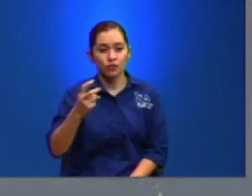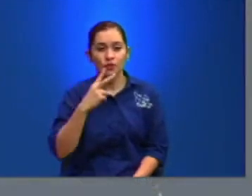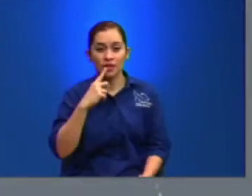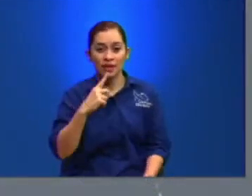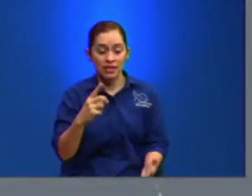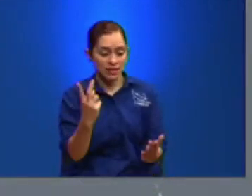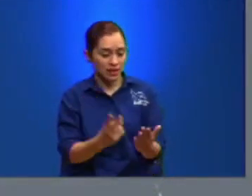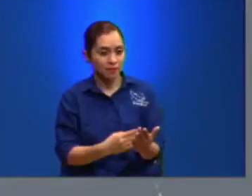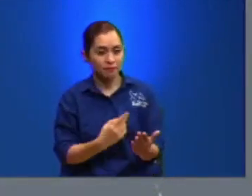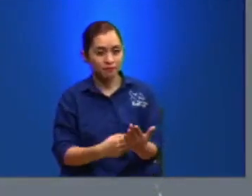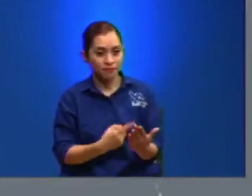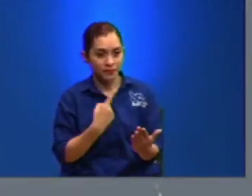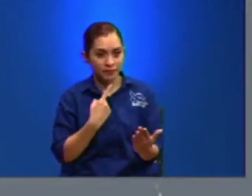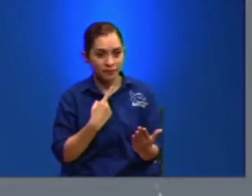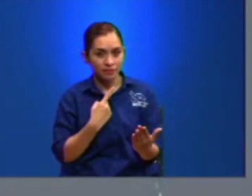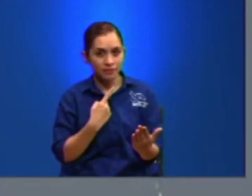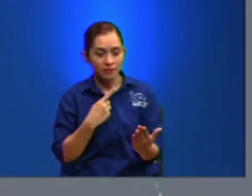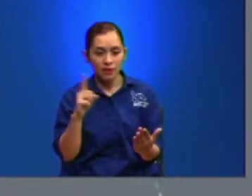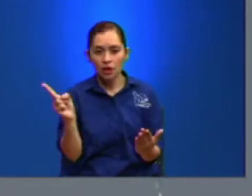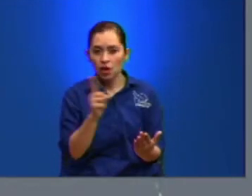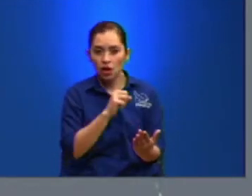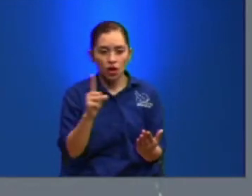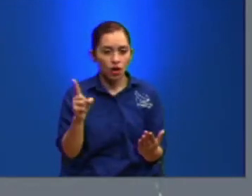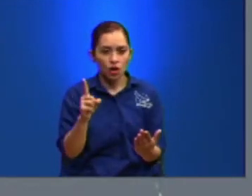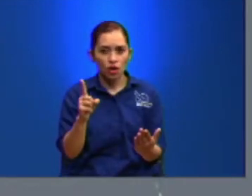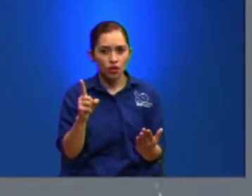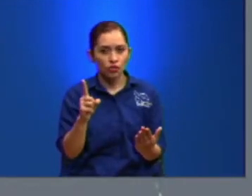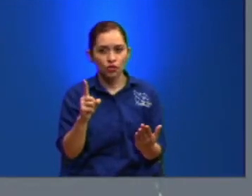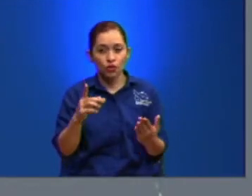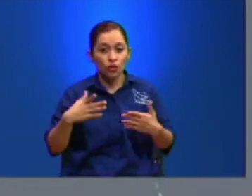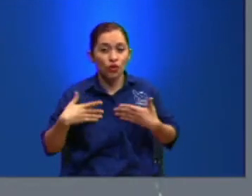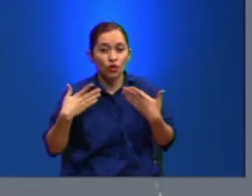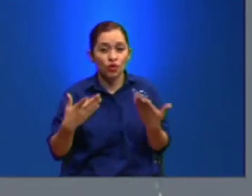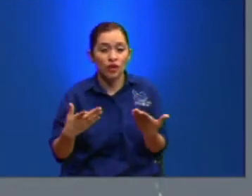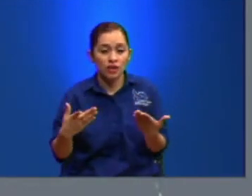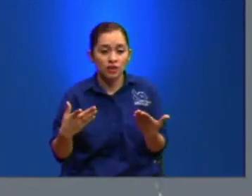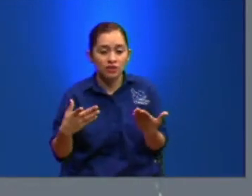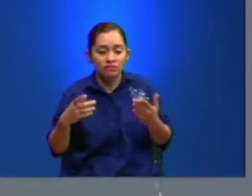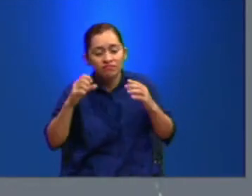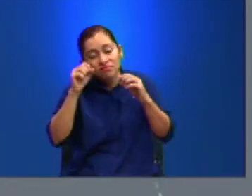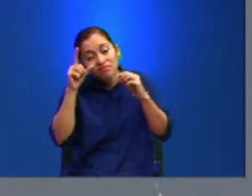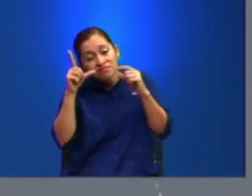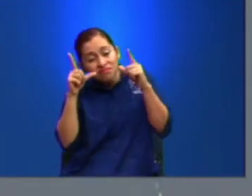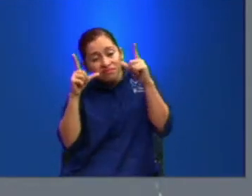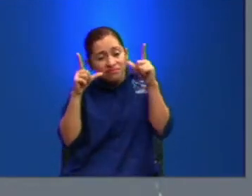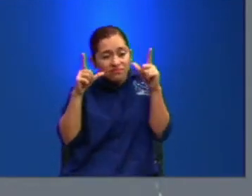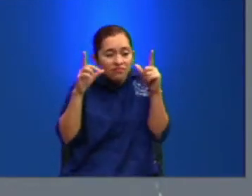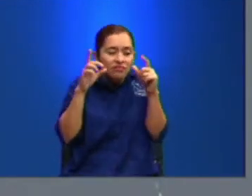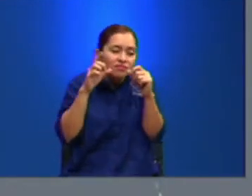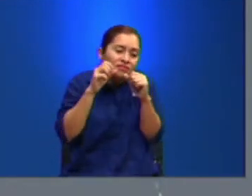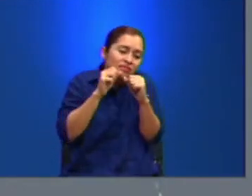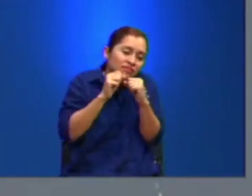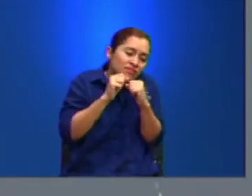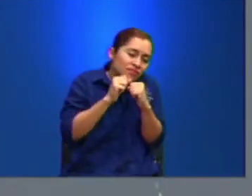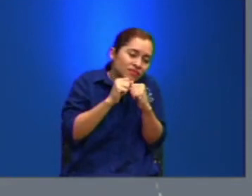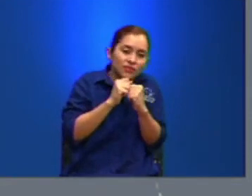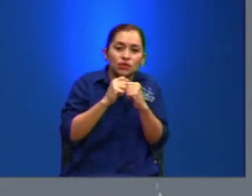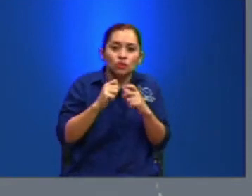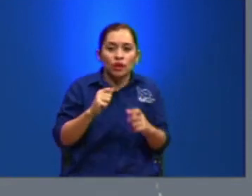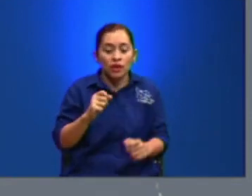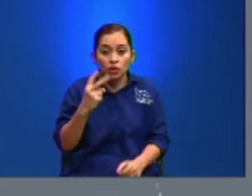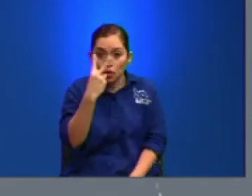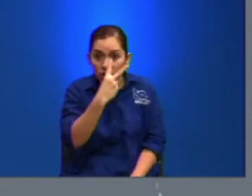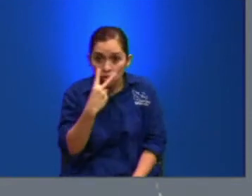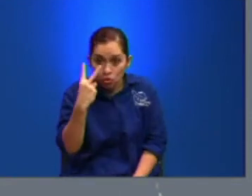párpados no no le pasa a usted que ese es tiene un cachito de sueño y está siente como